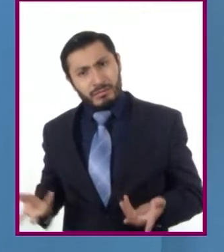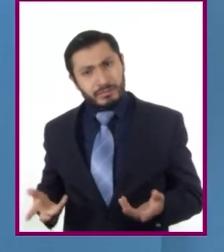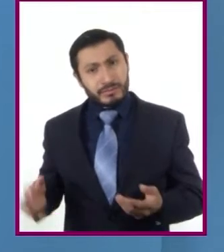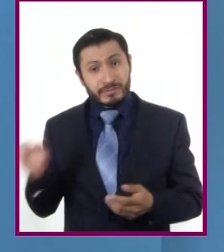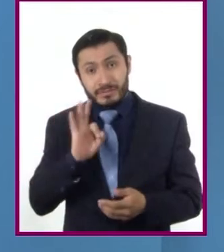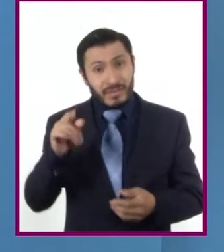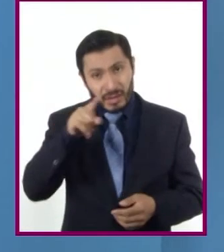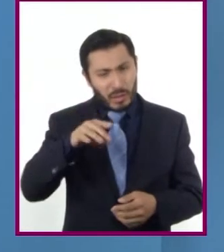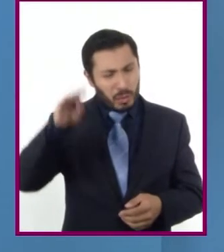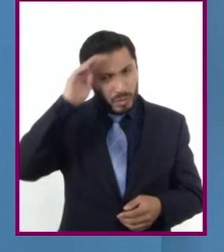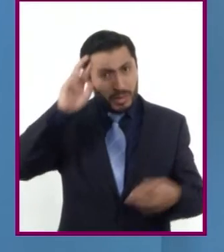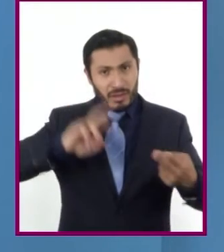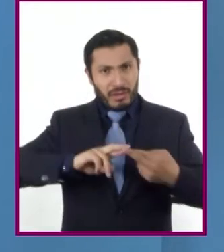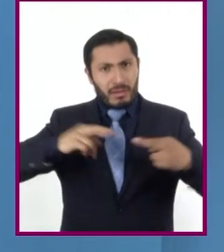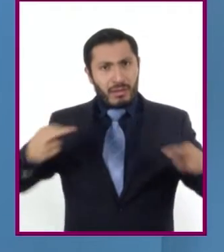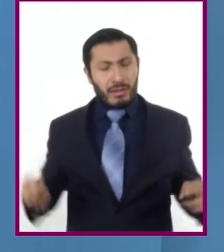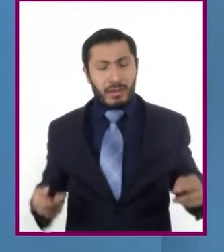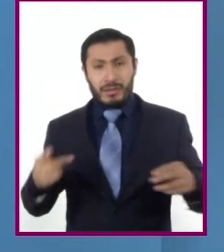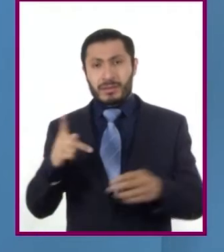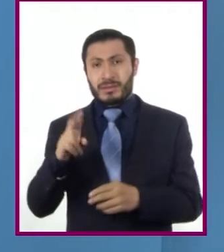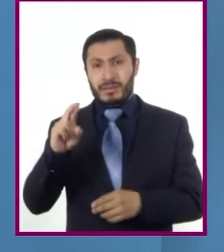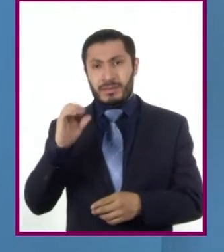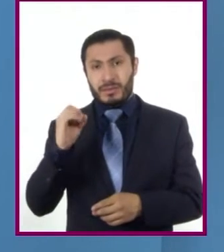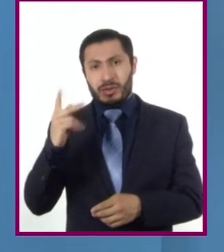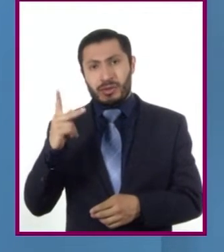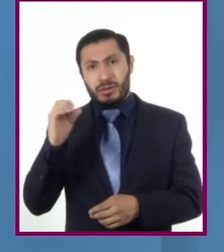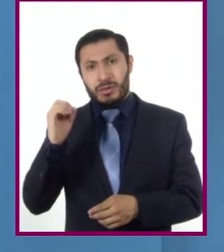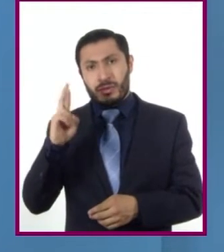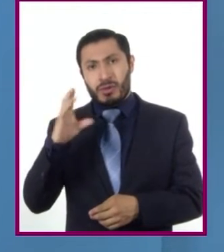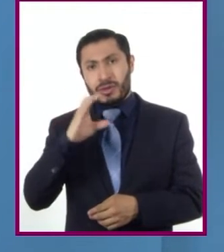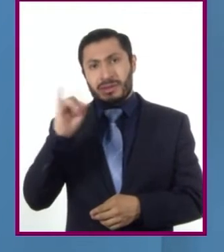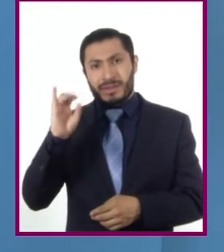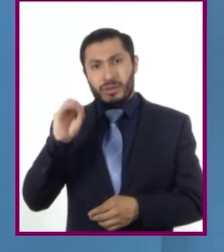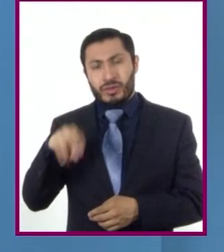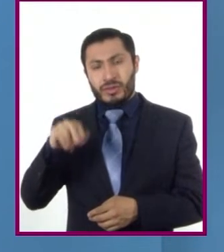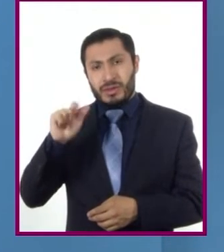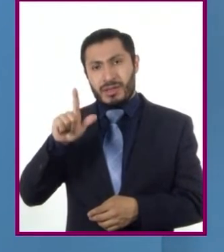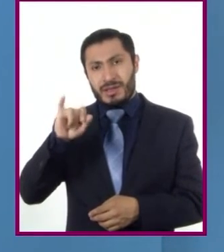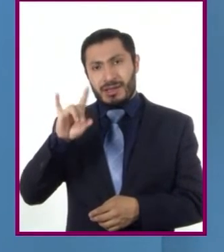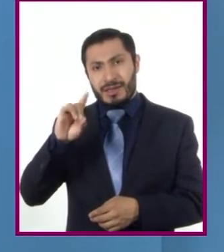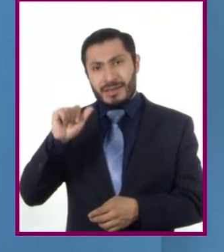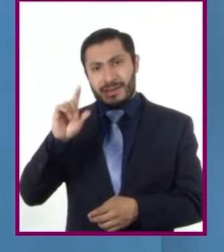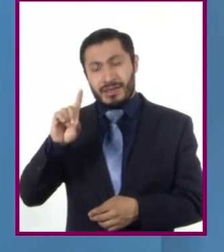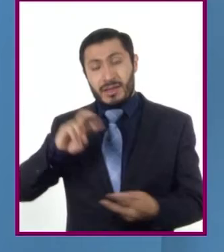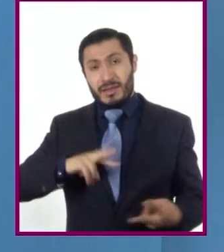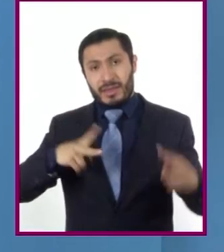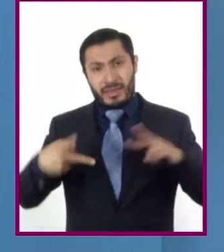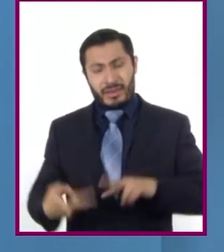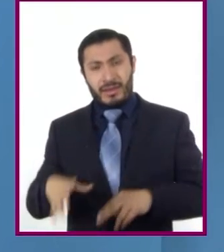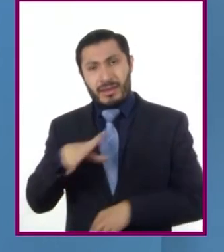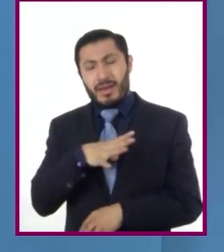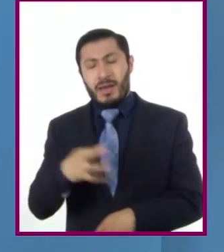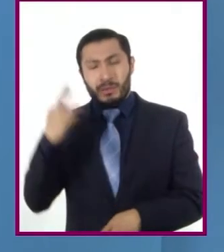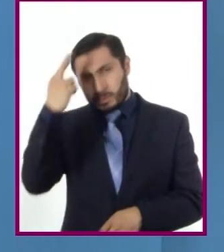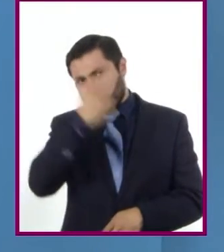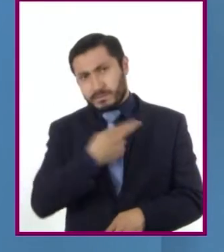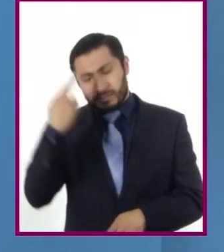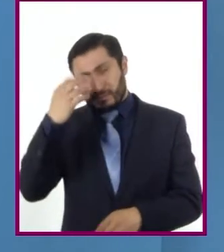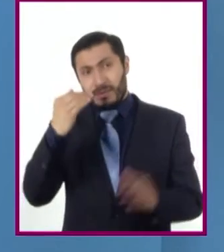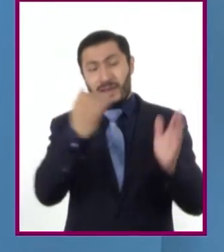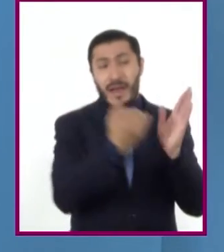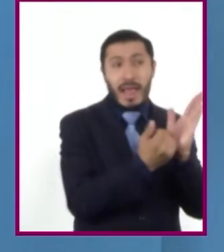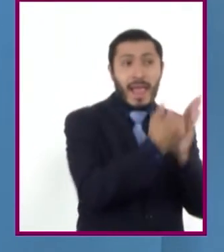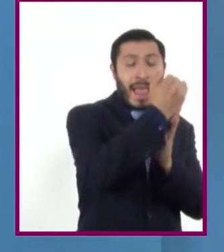se piensa en una relación de proporcionalidad inversa, tenemos que verificar que el aumento de un valor